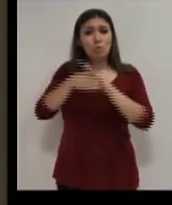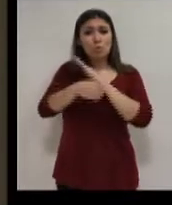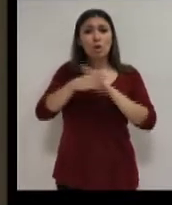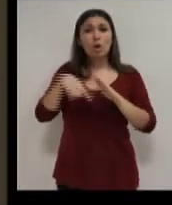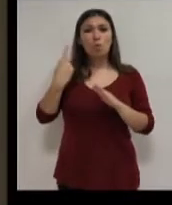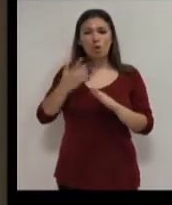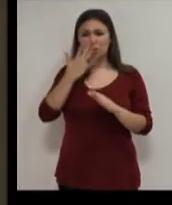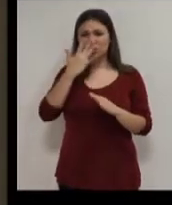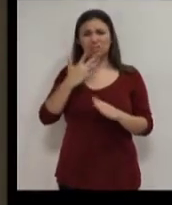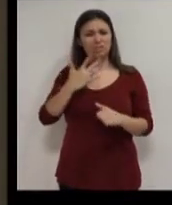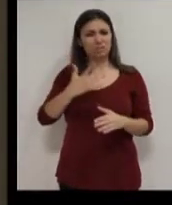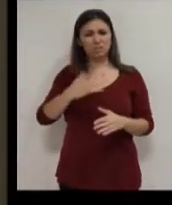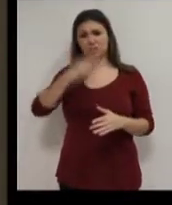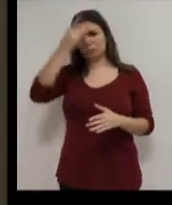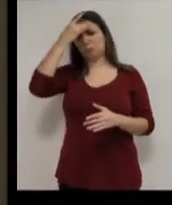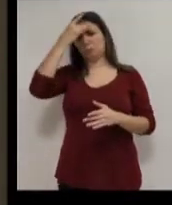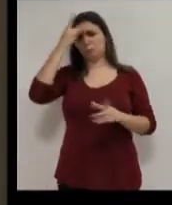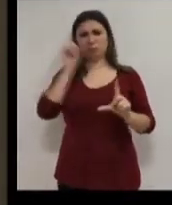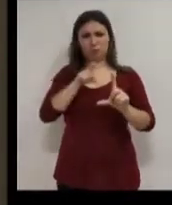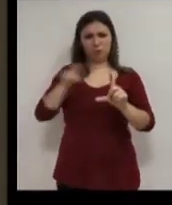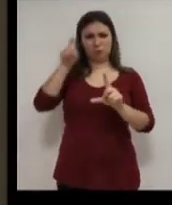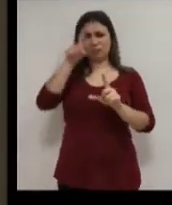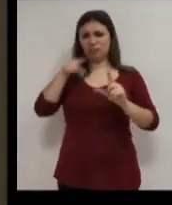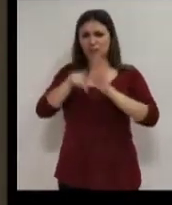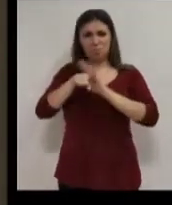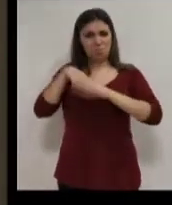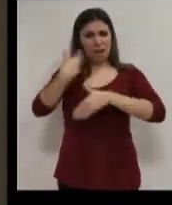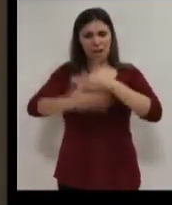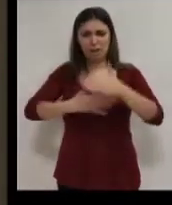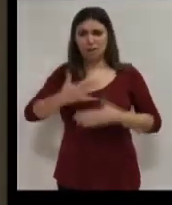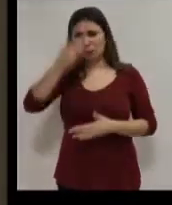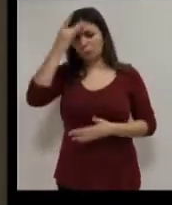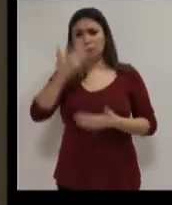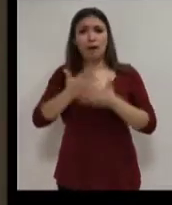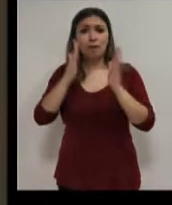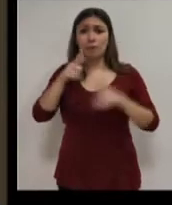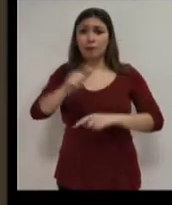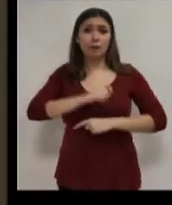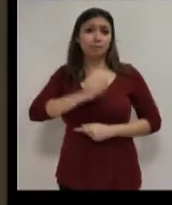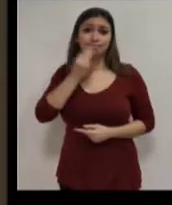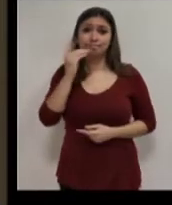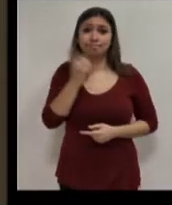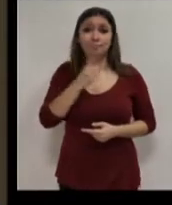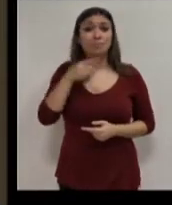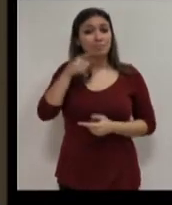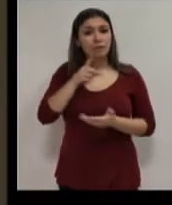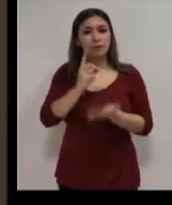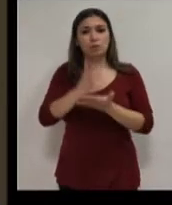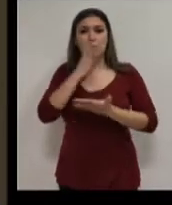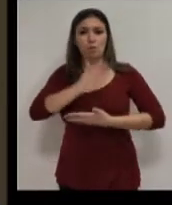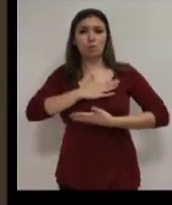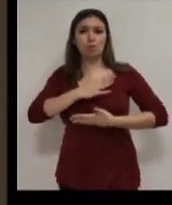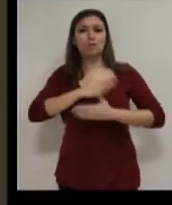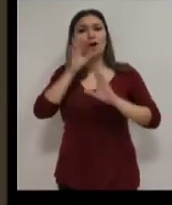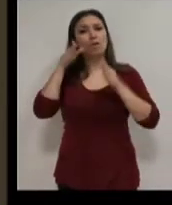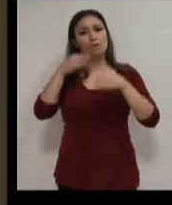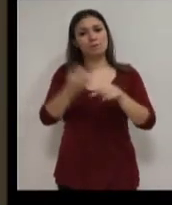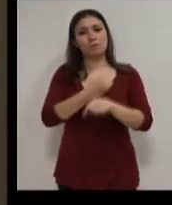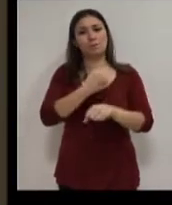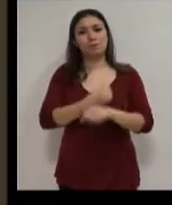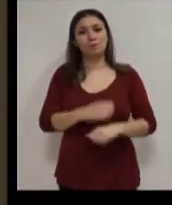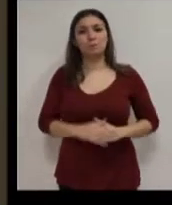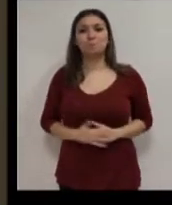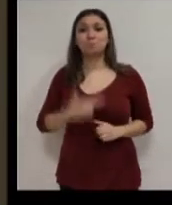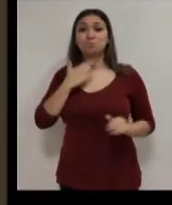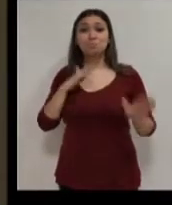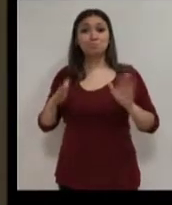muy accesible si luego resulta que no es usable, que es farragosa, que tienes que dar un montón de pasos. Yo creo que es el reto que desde luego nosotros en este momento tenemos marcado